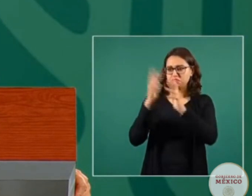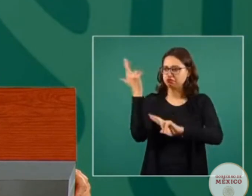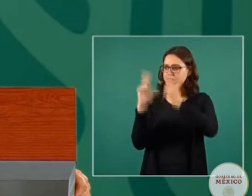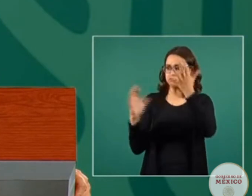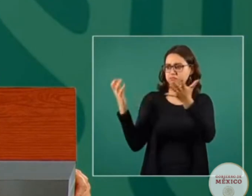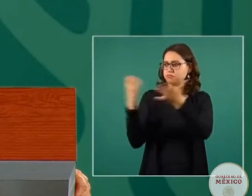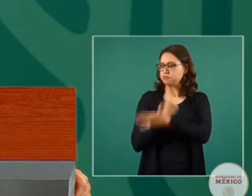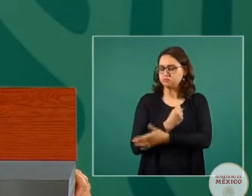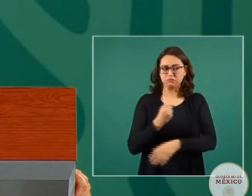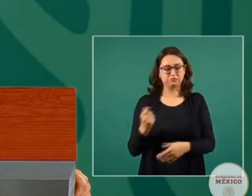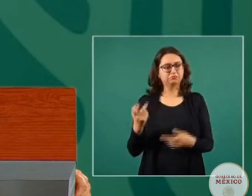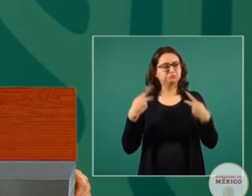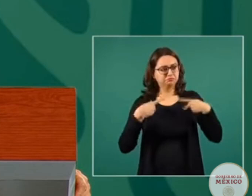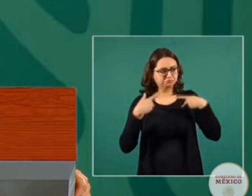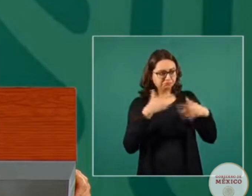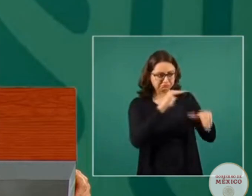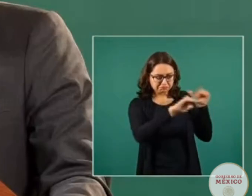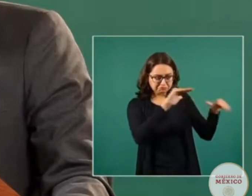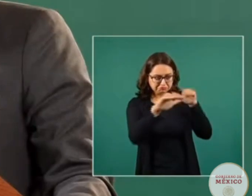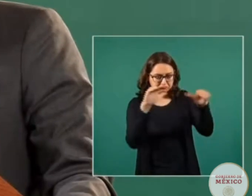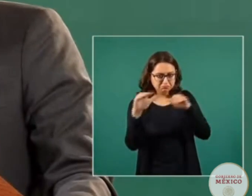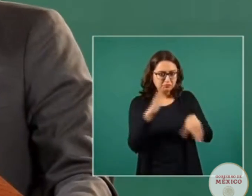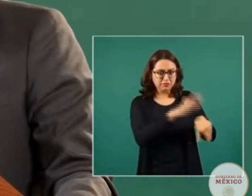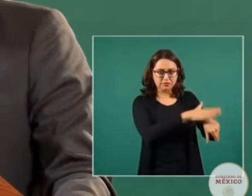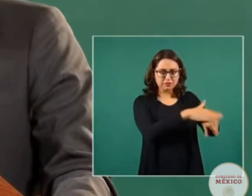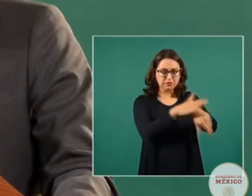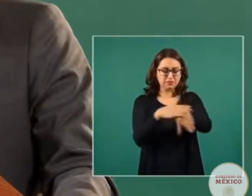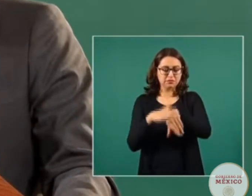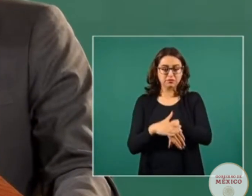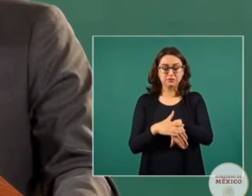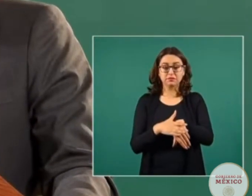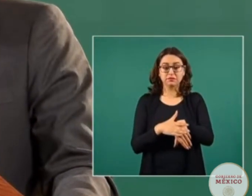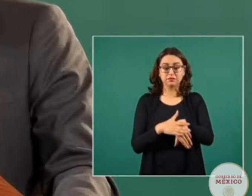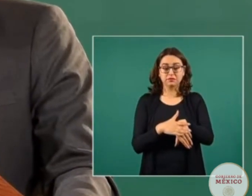Llegaban los revolucionarios a las haciendas, y esto en